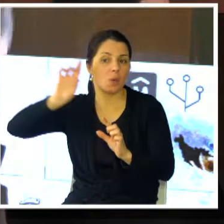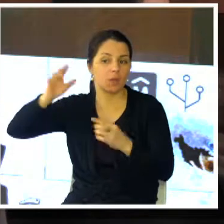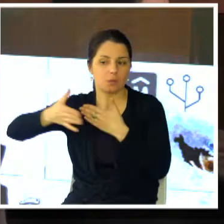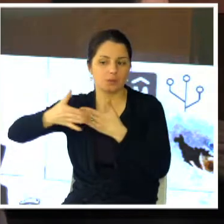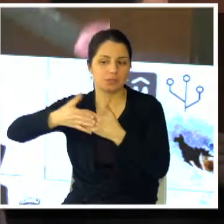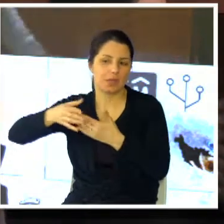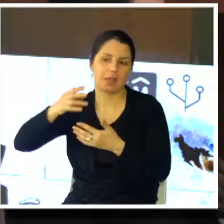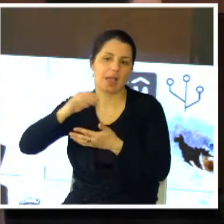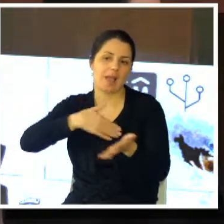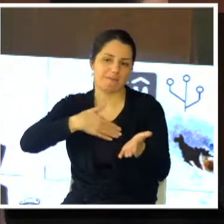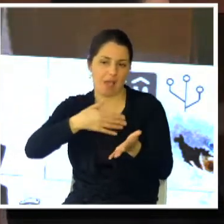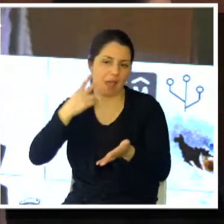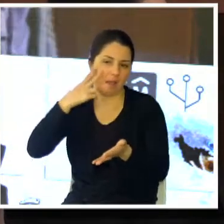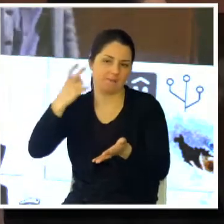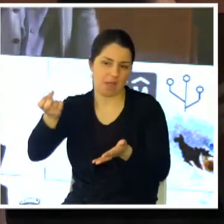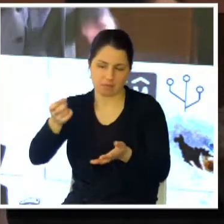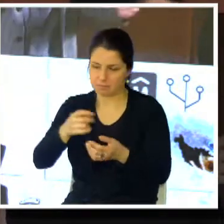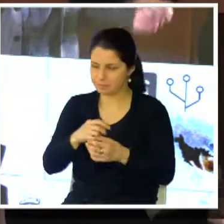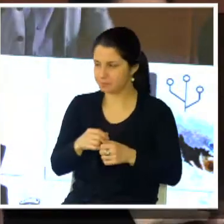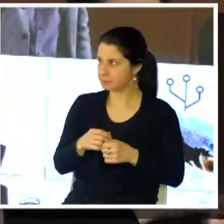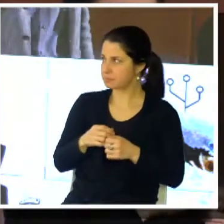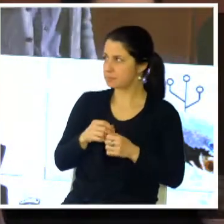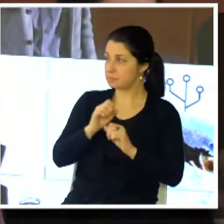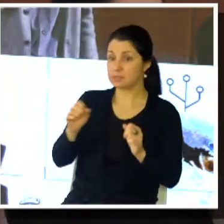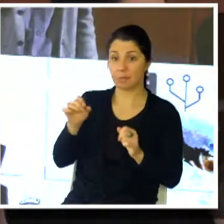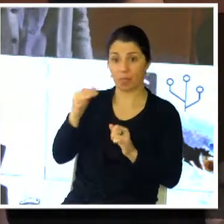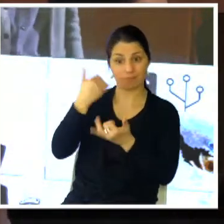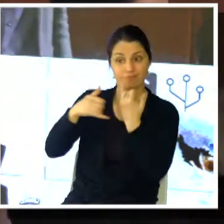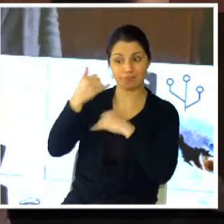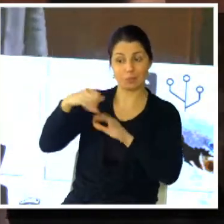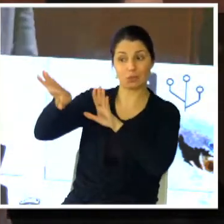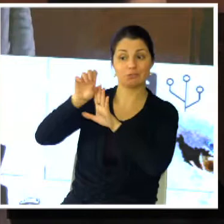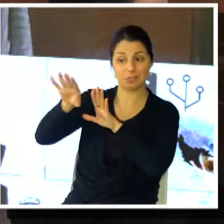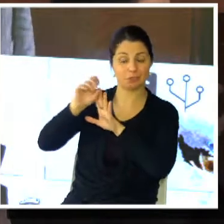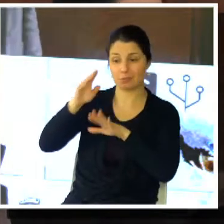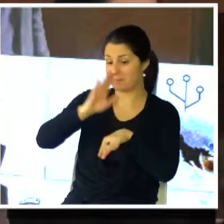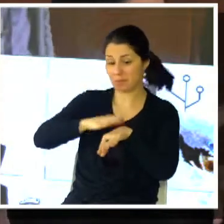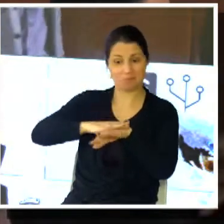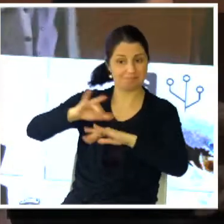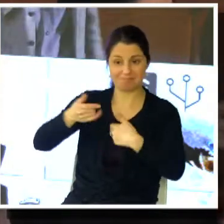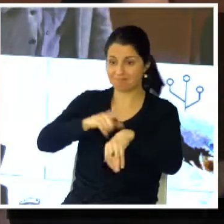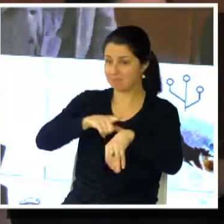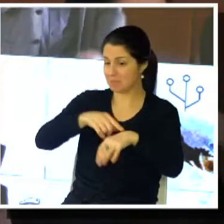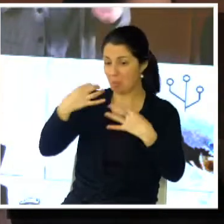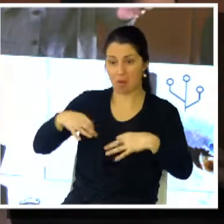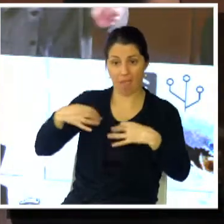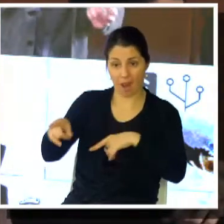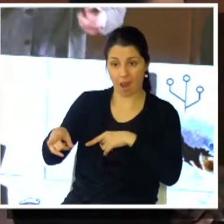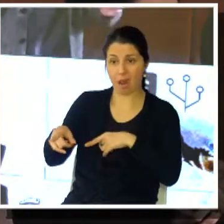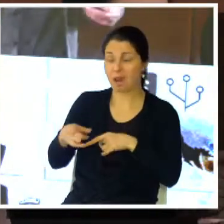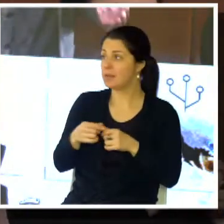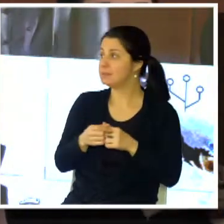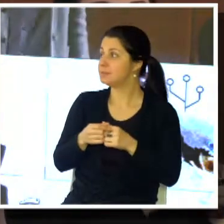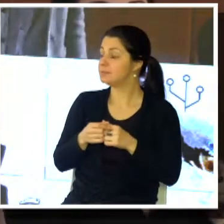sin tener que hacer inspecciones de ningún tipo, se puede tener esa información al instante en realidad. Podría utilizarse